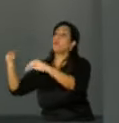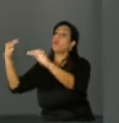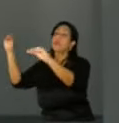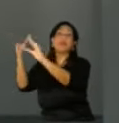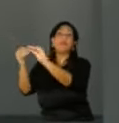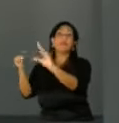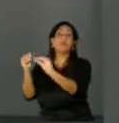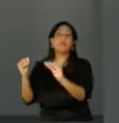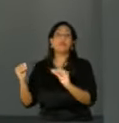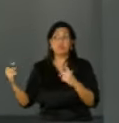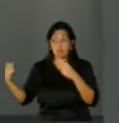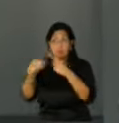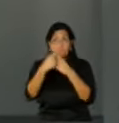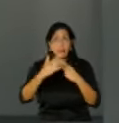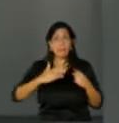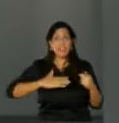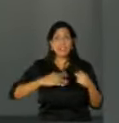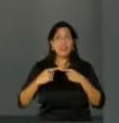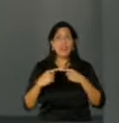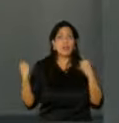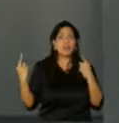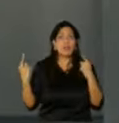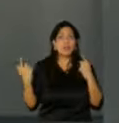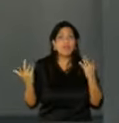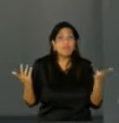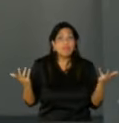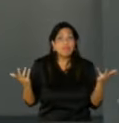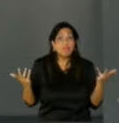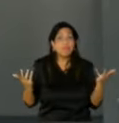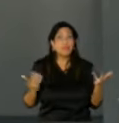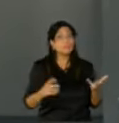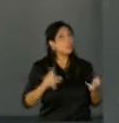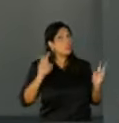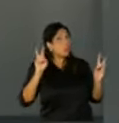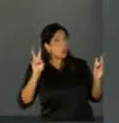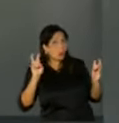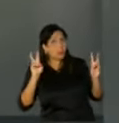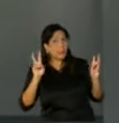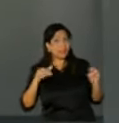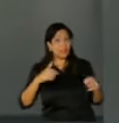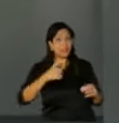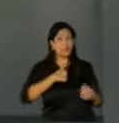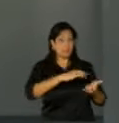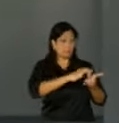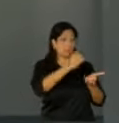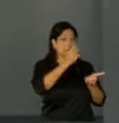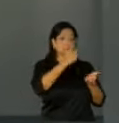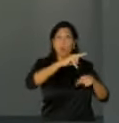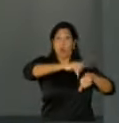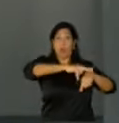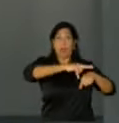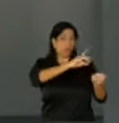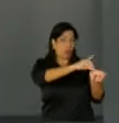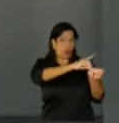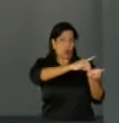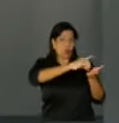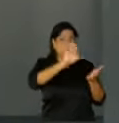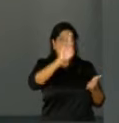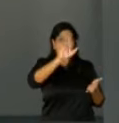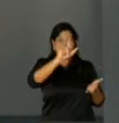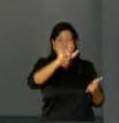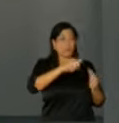en la terapia de medicamentos de ese paciente, en la que se supone que esté controlado para mejorar su estado de salud y protegerlo más para los